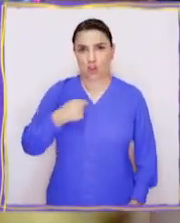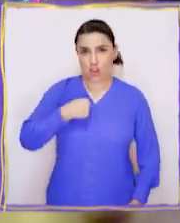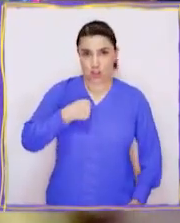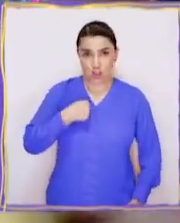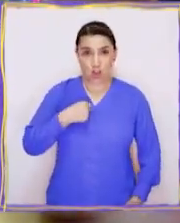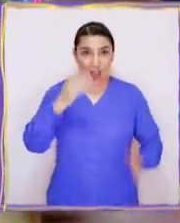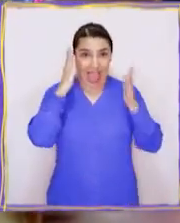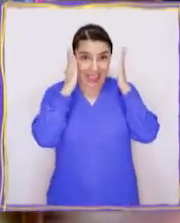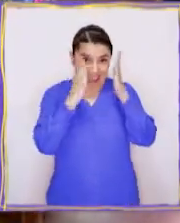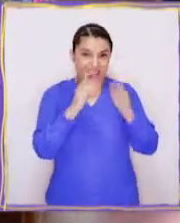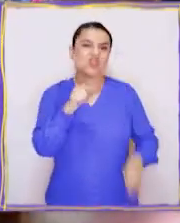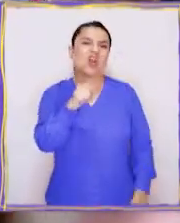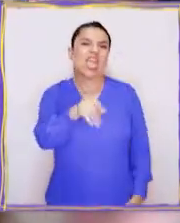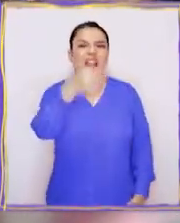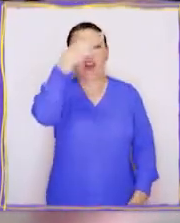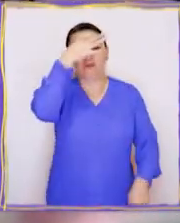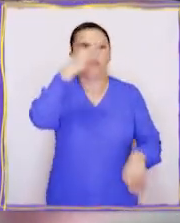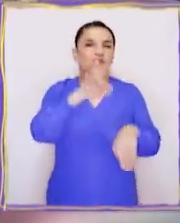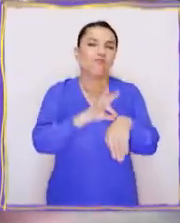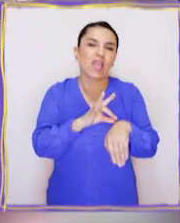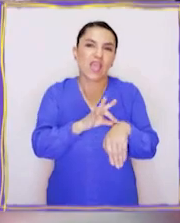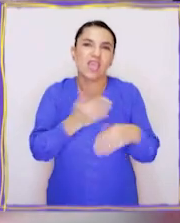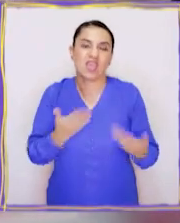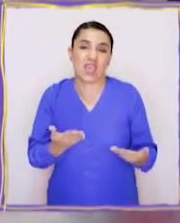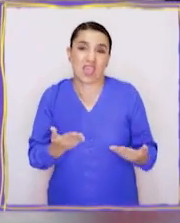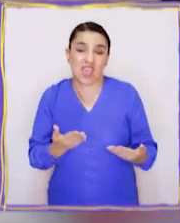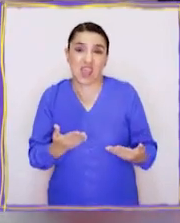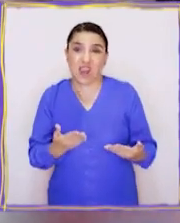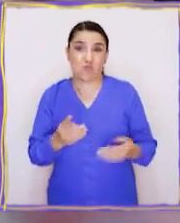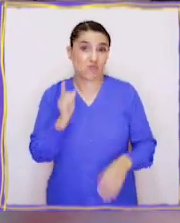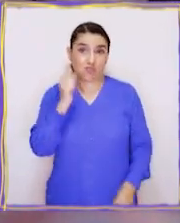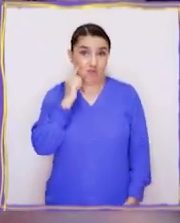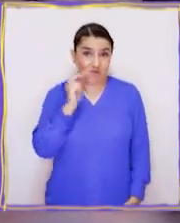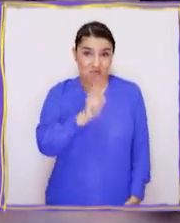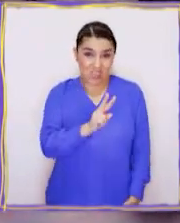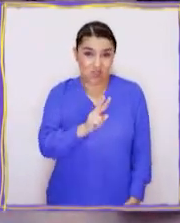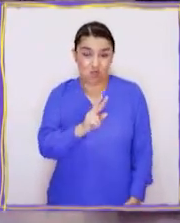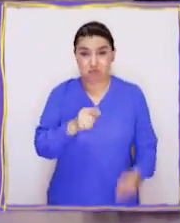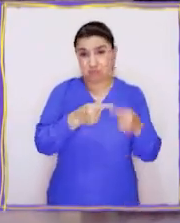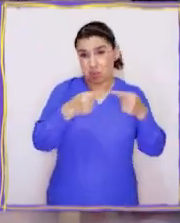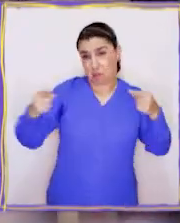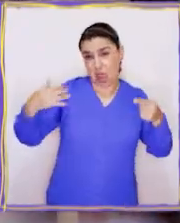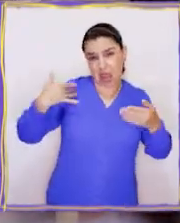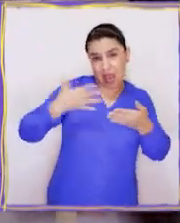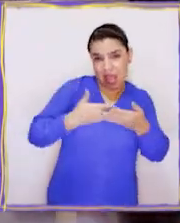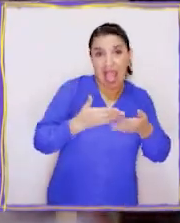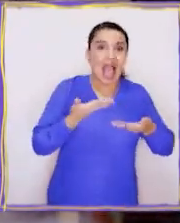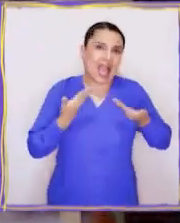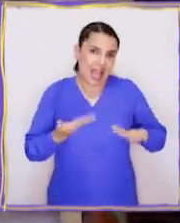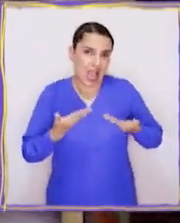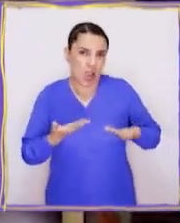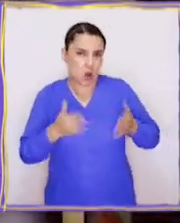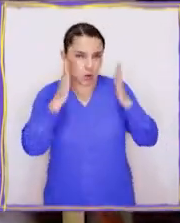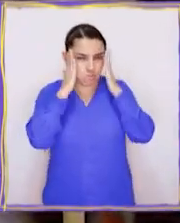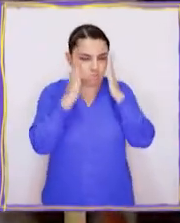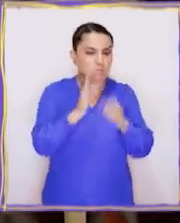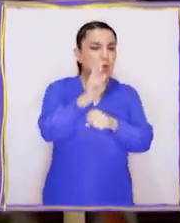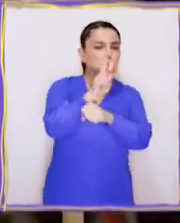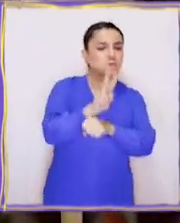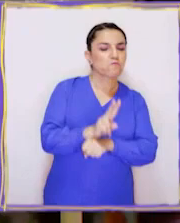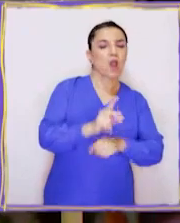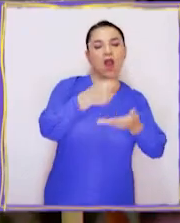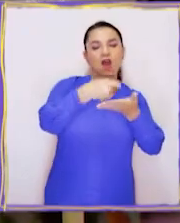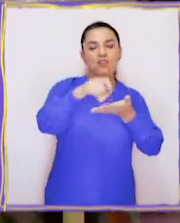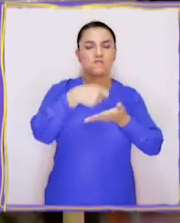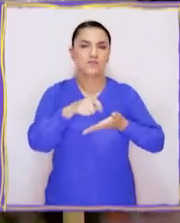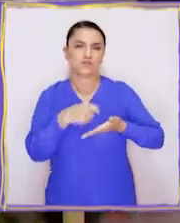Estoy atendiendo a mi paciente. Lleva enfermo de la guatita toda la semana. Así que ahora me toca revisarlo, diagnosticarlo